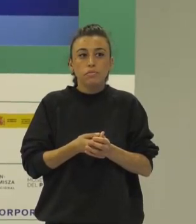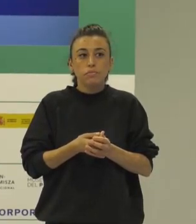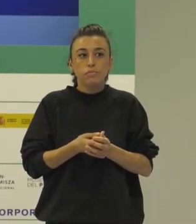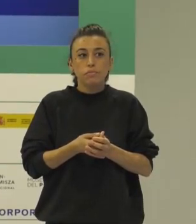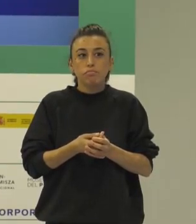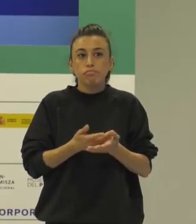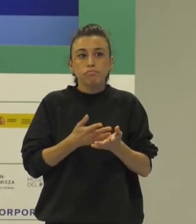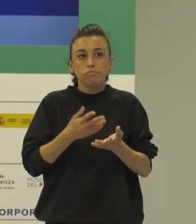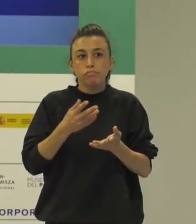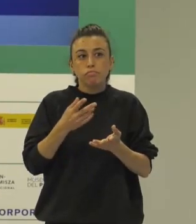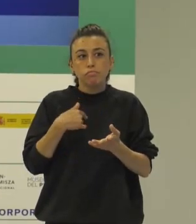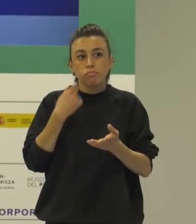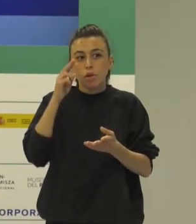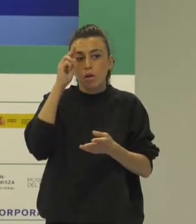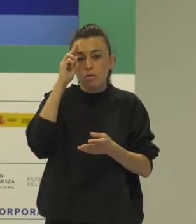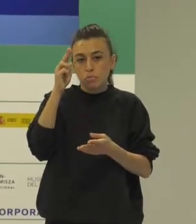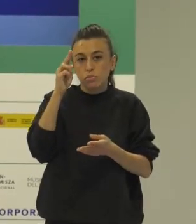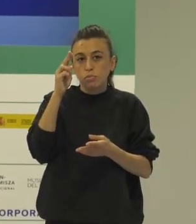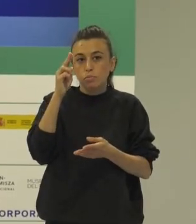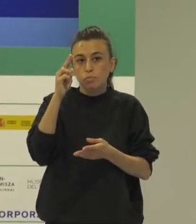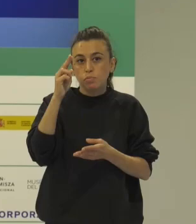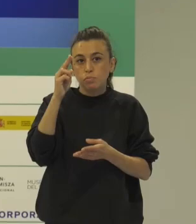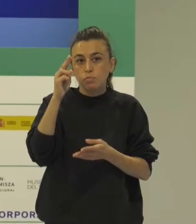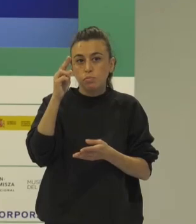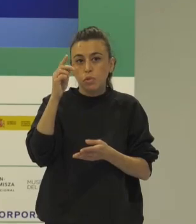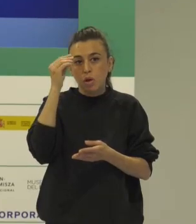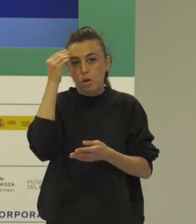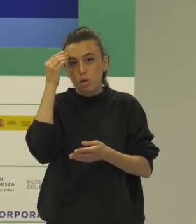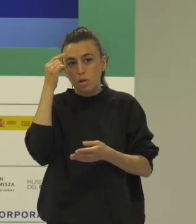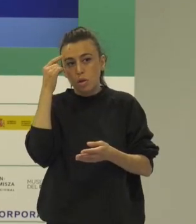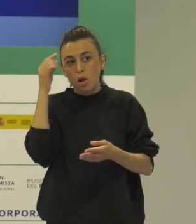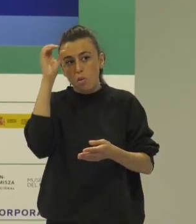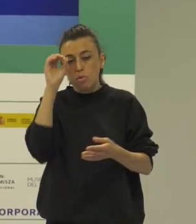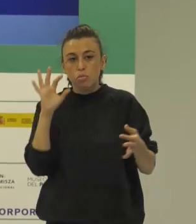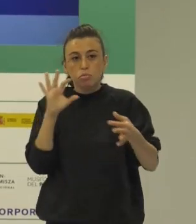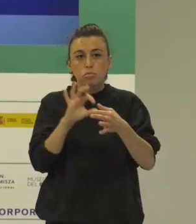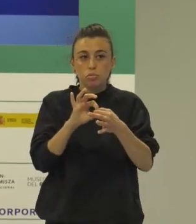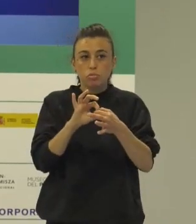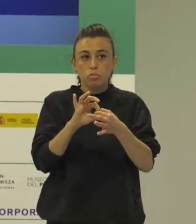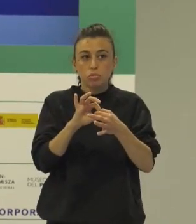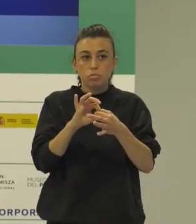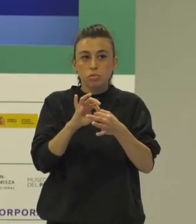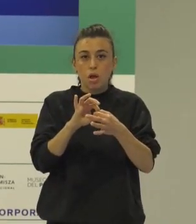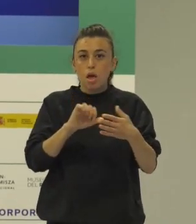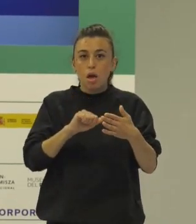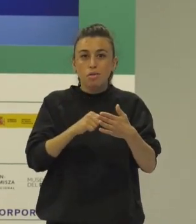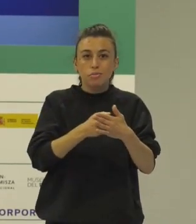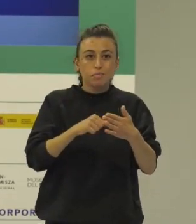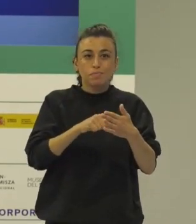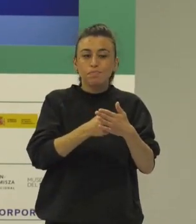de respeto por los obispos que han sido coherentes, que han sido coherentes a partir de la represión.